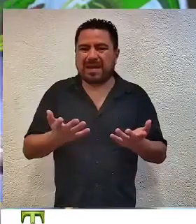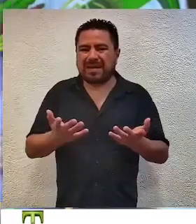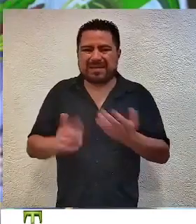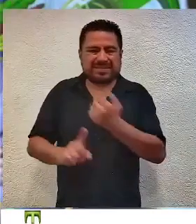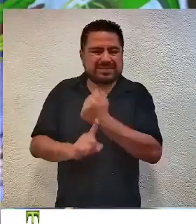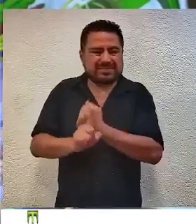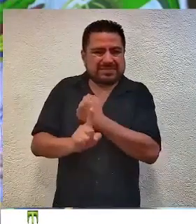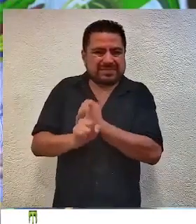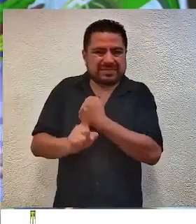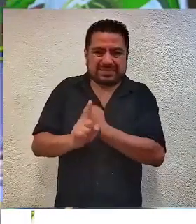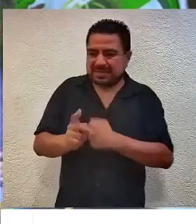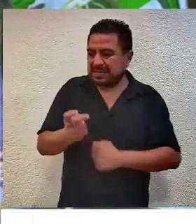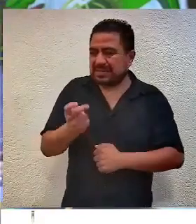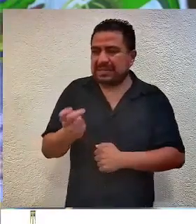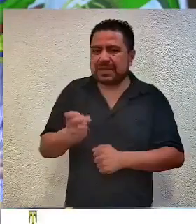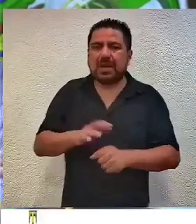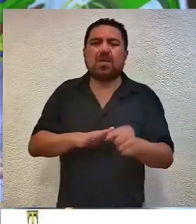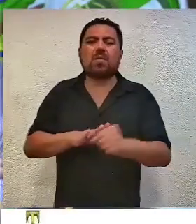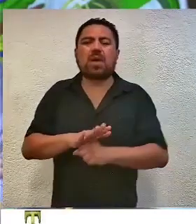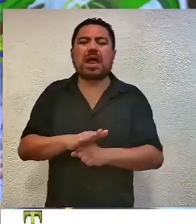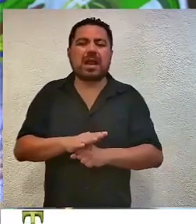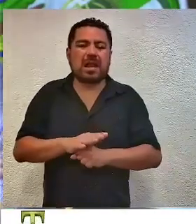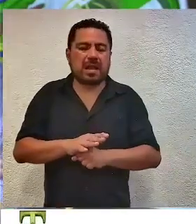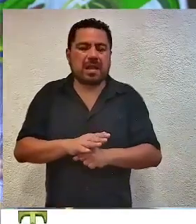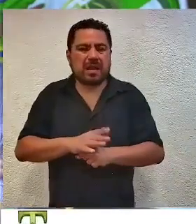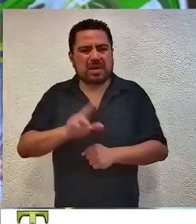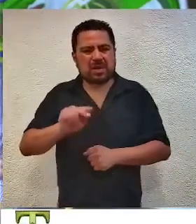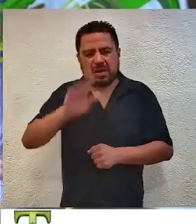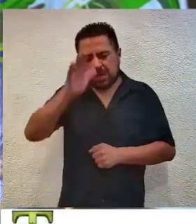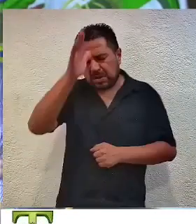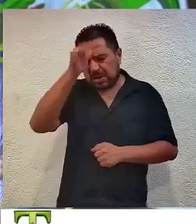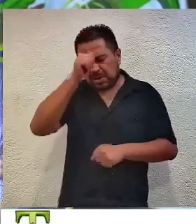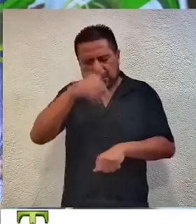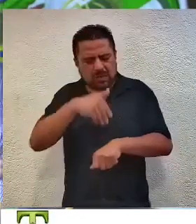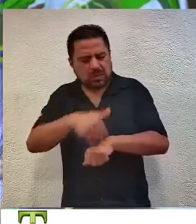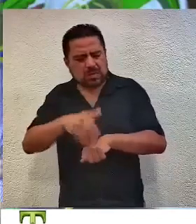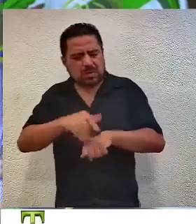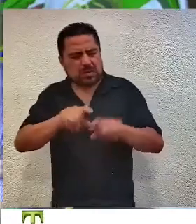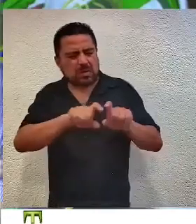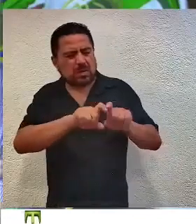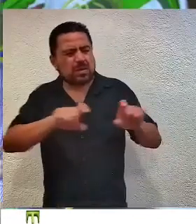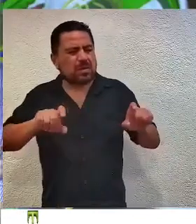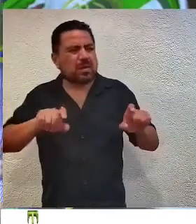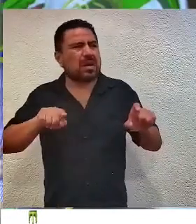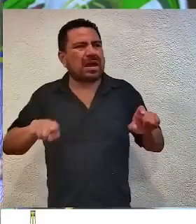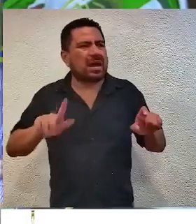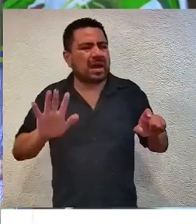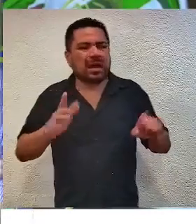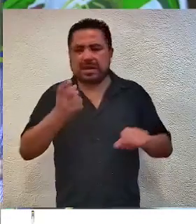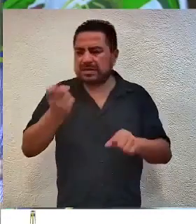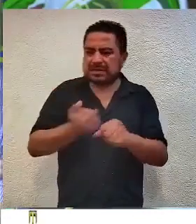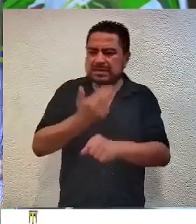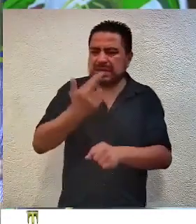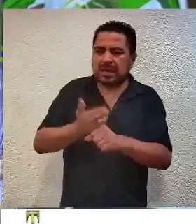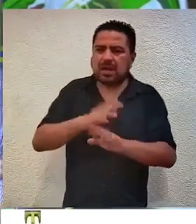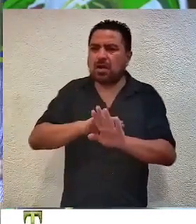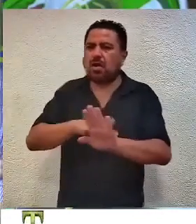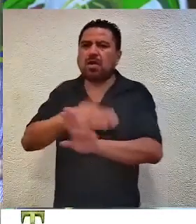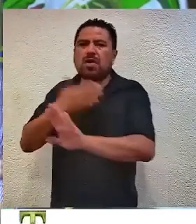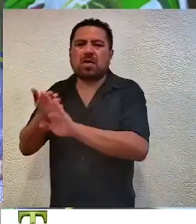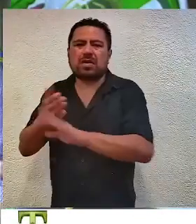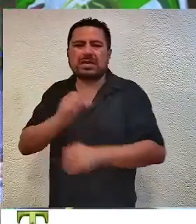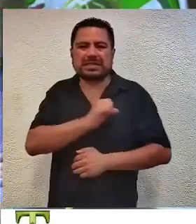dilema en un caso, no recuerdo el número, pero en un caso donde es una secretaria contra una